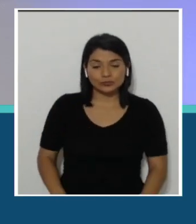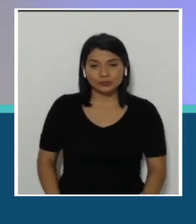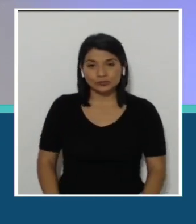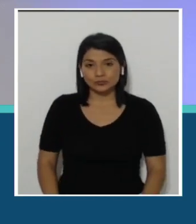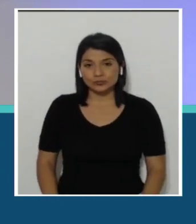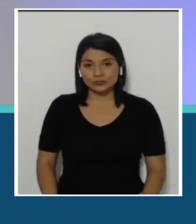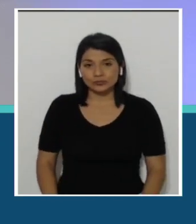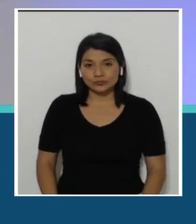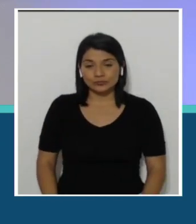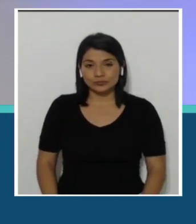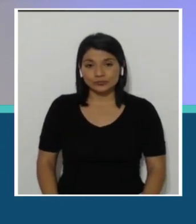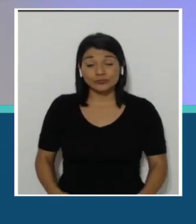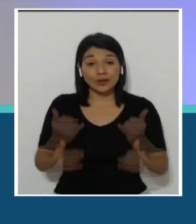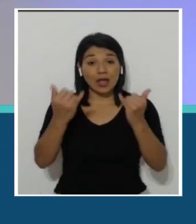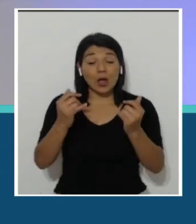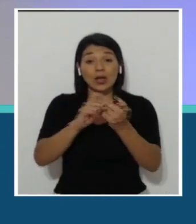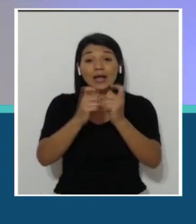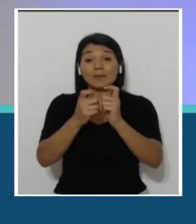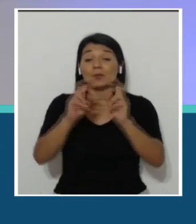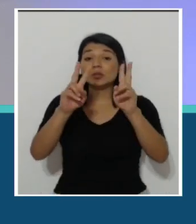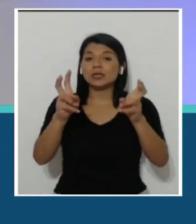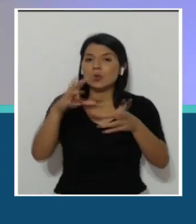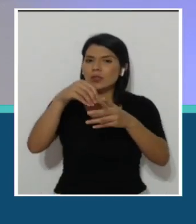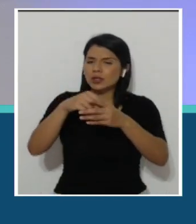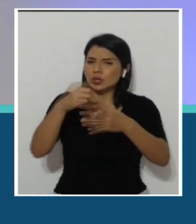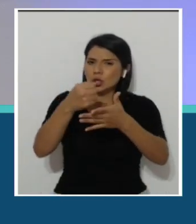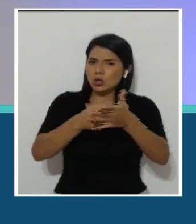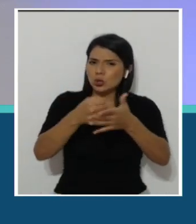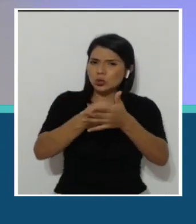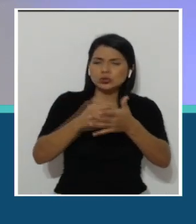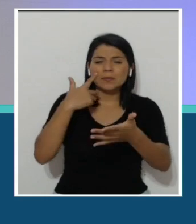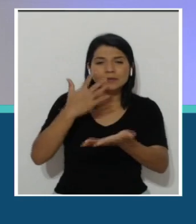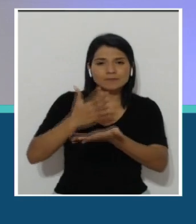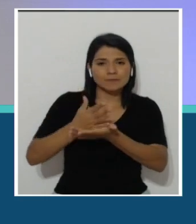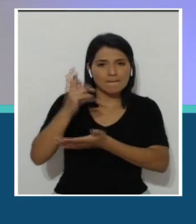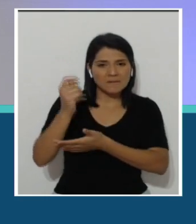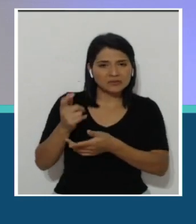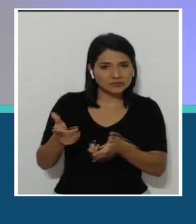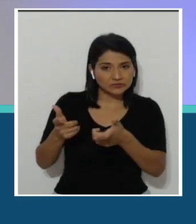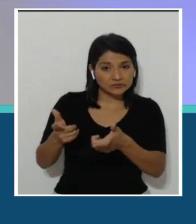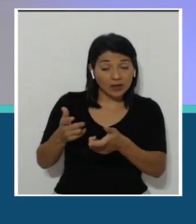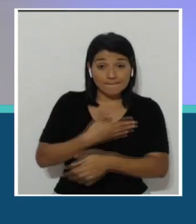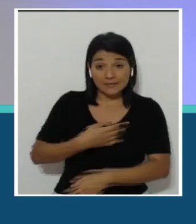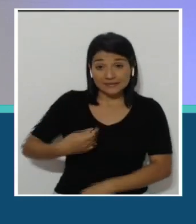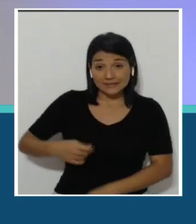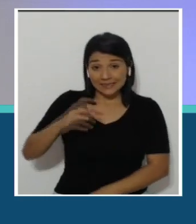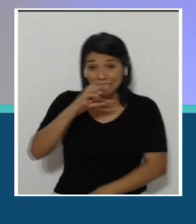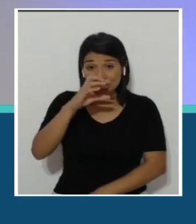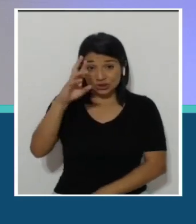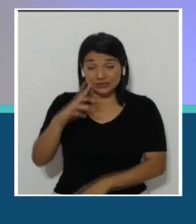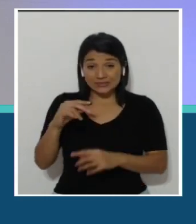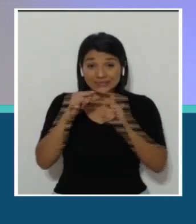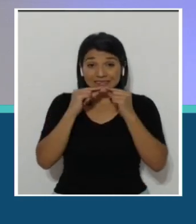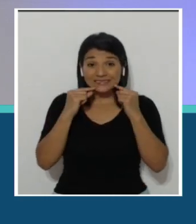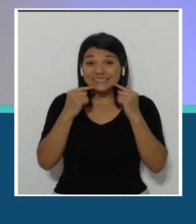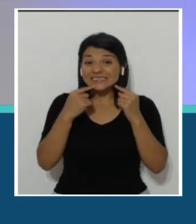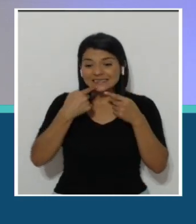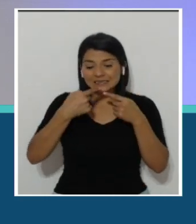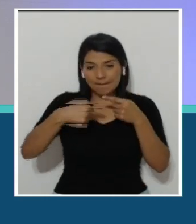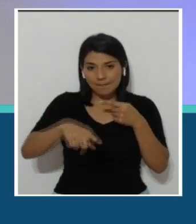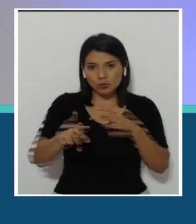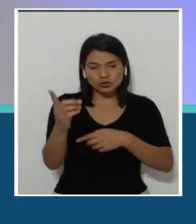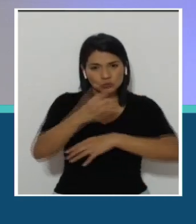Cambiamos de tema. Como parte de la lucha contra las pensiones de lujo, el presidente de la República, Rodrigo Chávez, aseguró que en los próximos días se revelará una lista